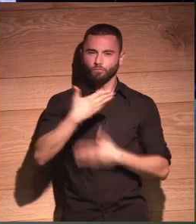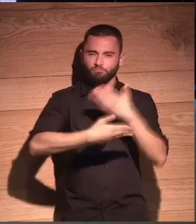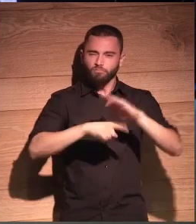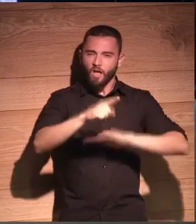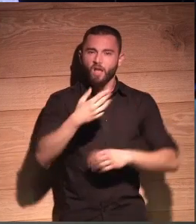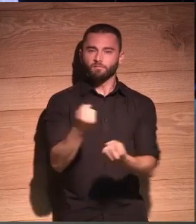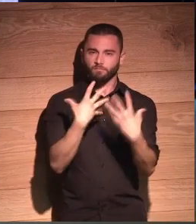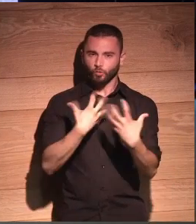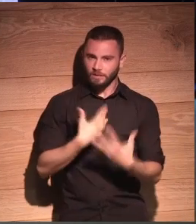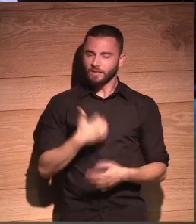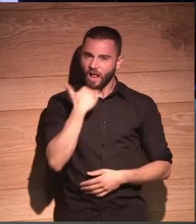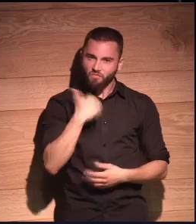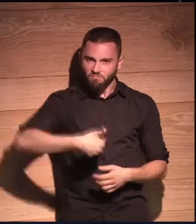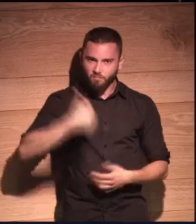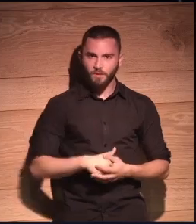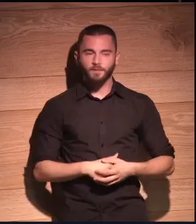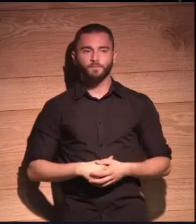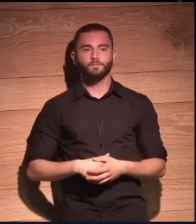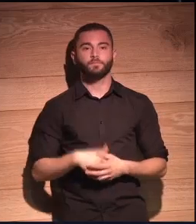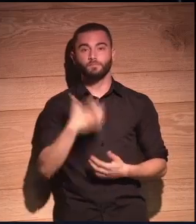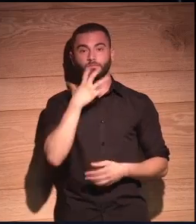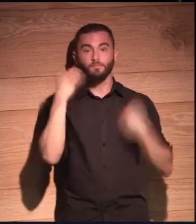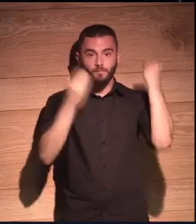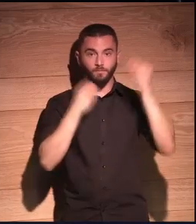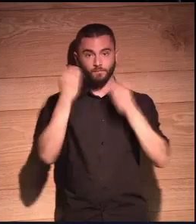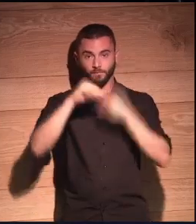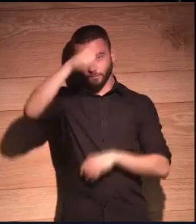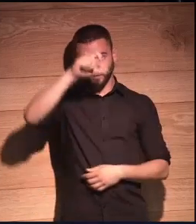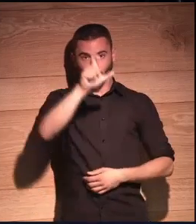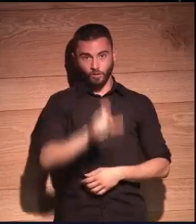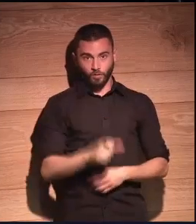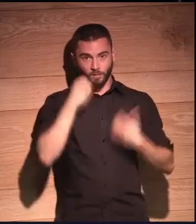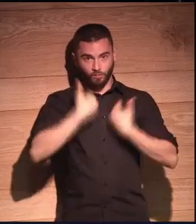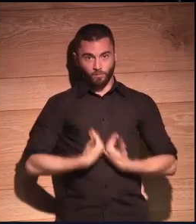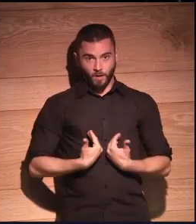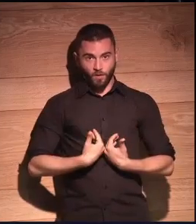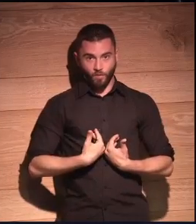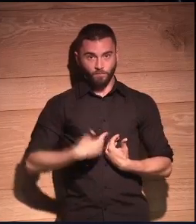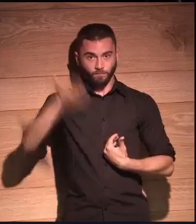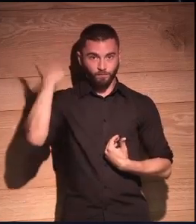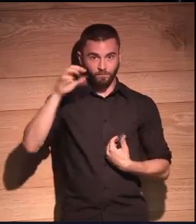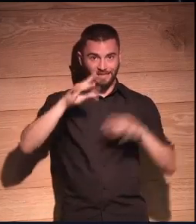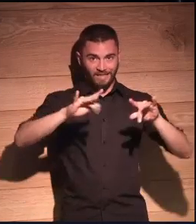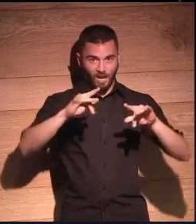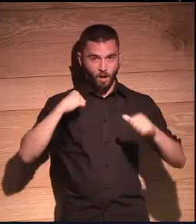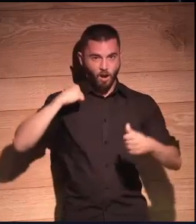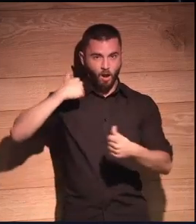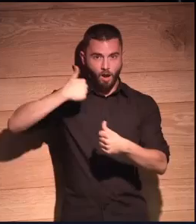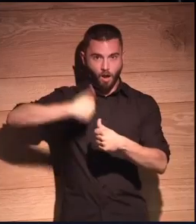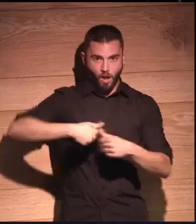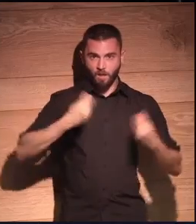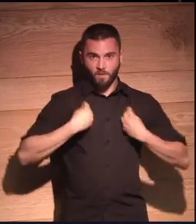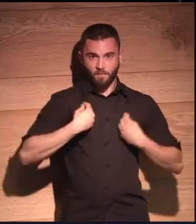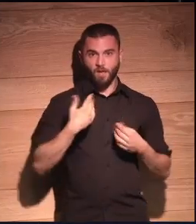un poquito más aquello, ¿no? Eso. O sea, te pones a pensar y dices, el hombre, el ser humano, que ha estado viviendo en la Tierra durante